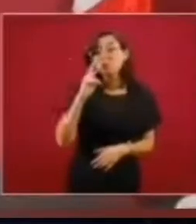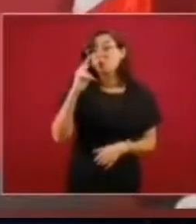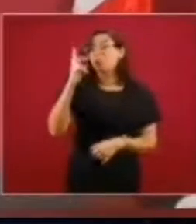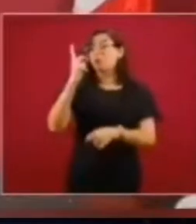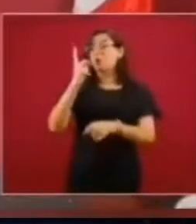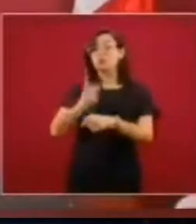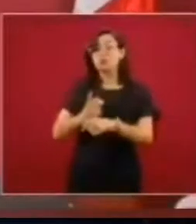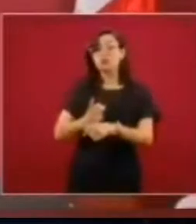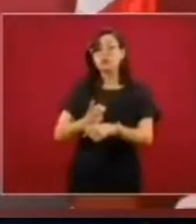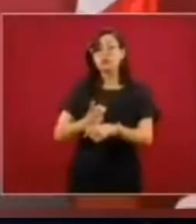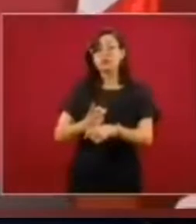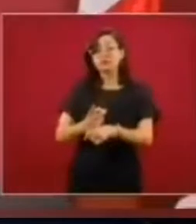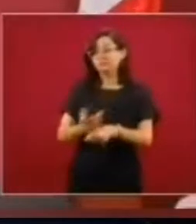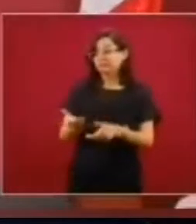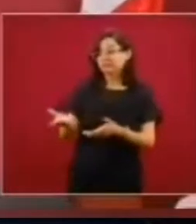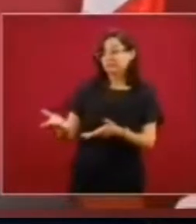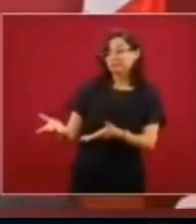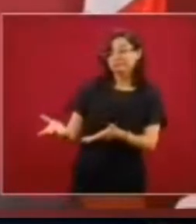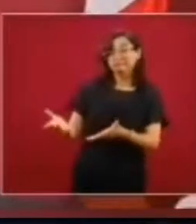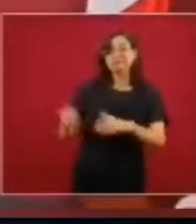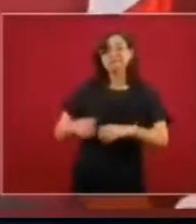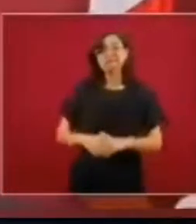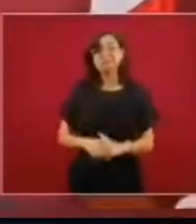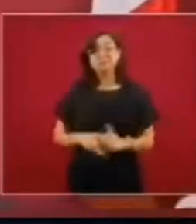que México es de los